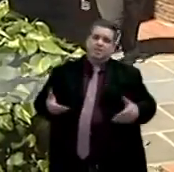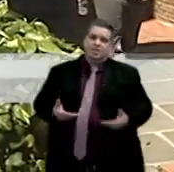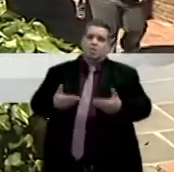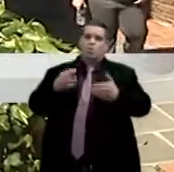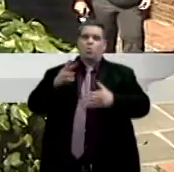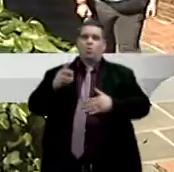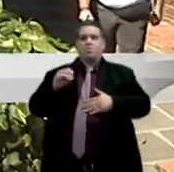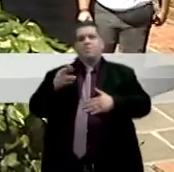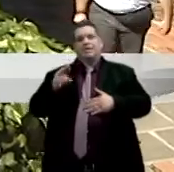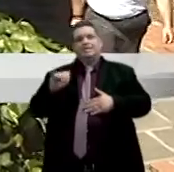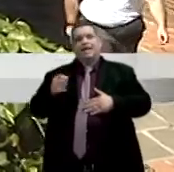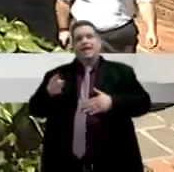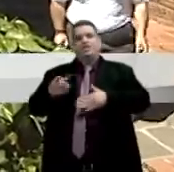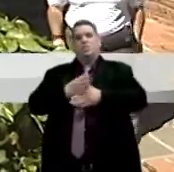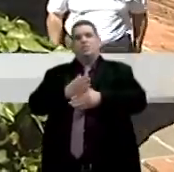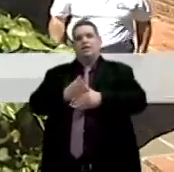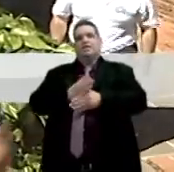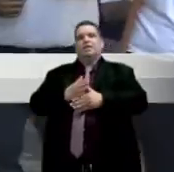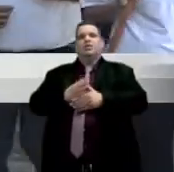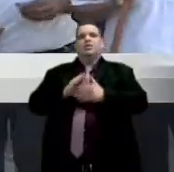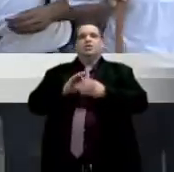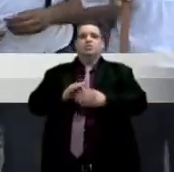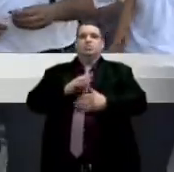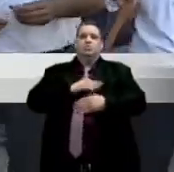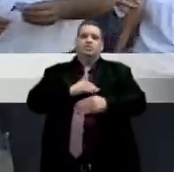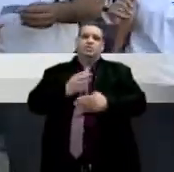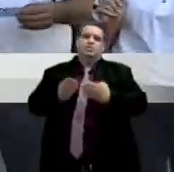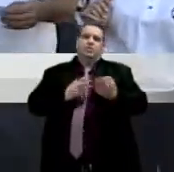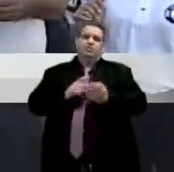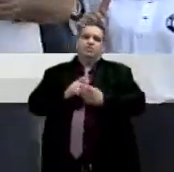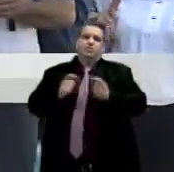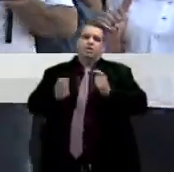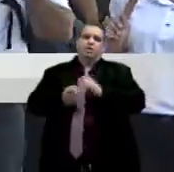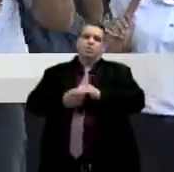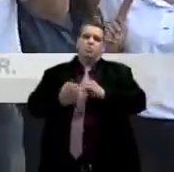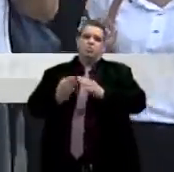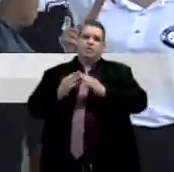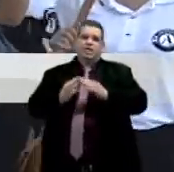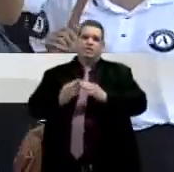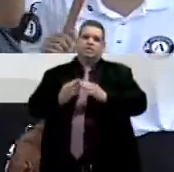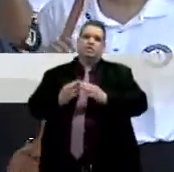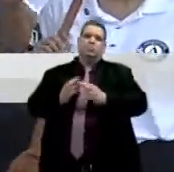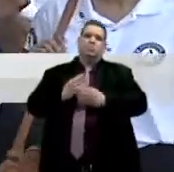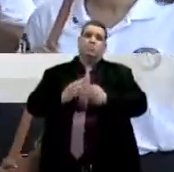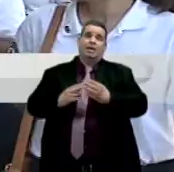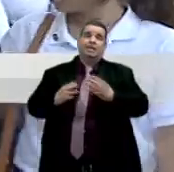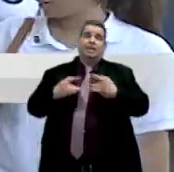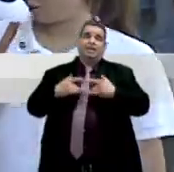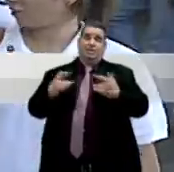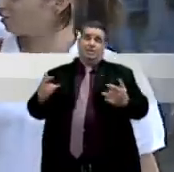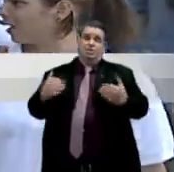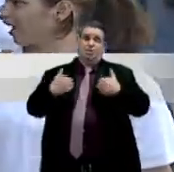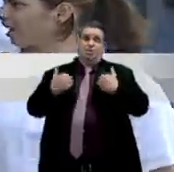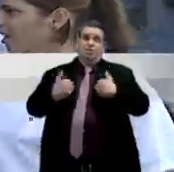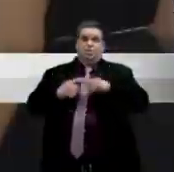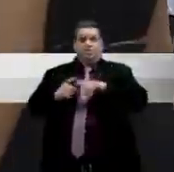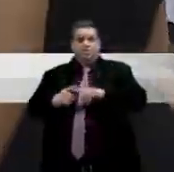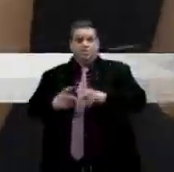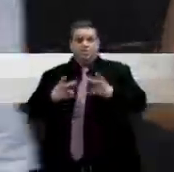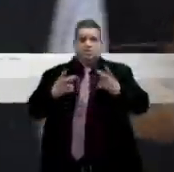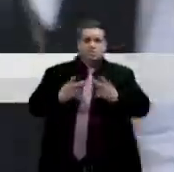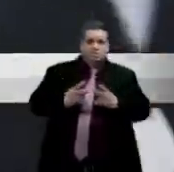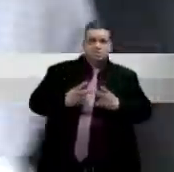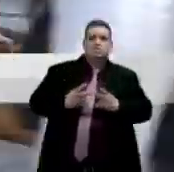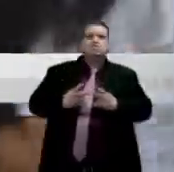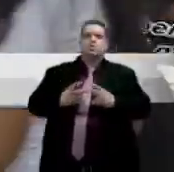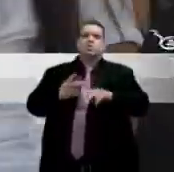Wilma Pastrana. Allí compartieron acerca de su misión de servicio y transformación en las comunidades. Como parte de la actividad, jóvenes de